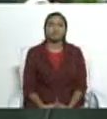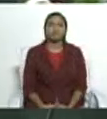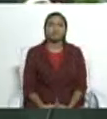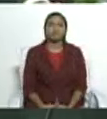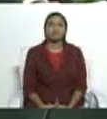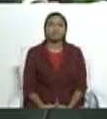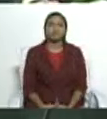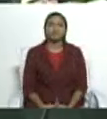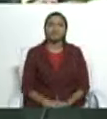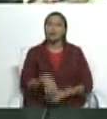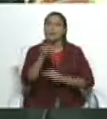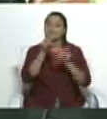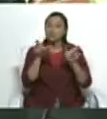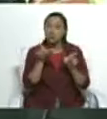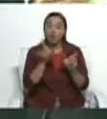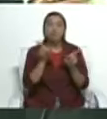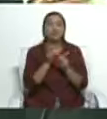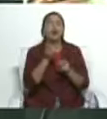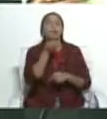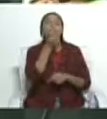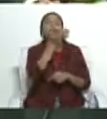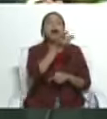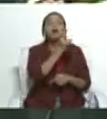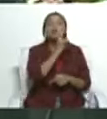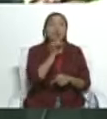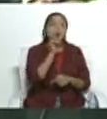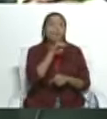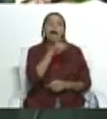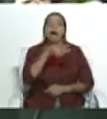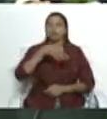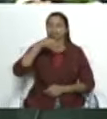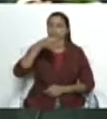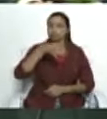Ana Julia, y el rector y doctor